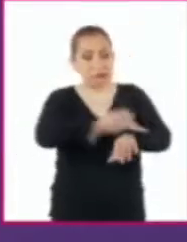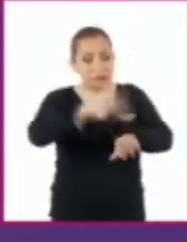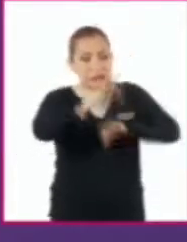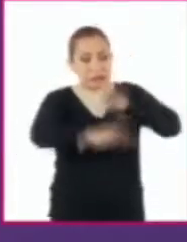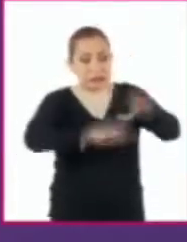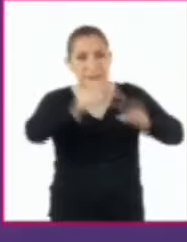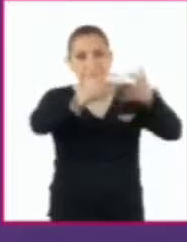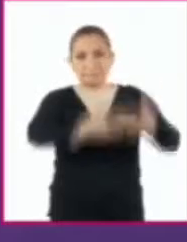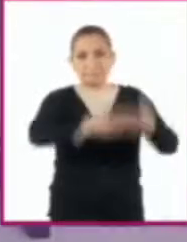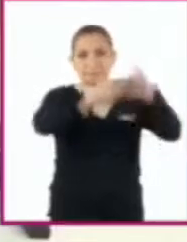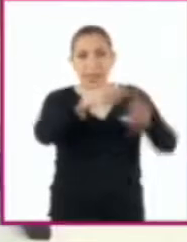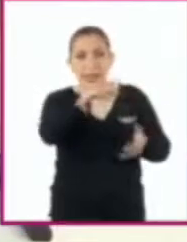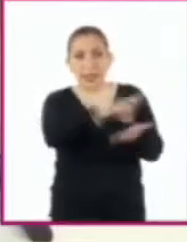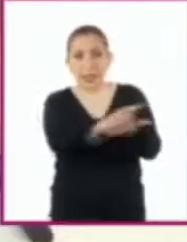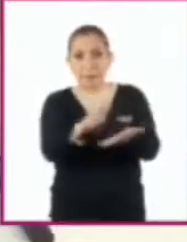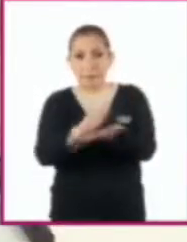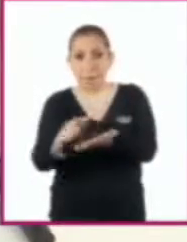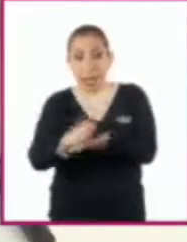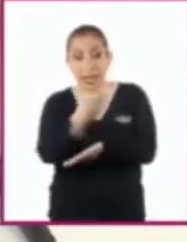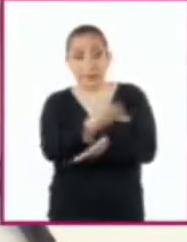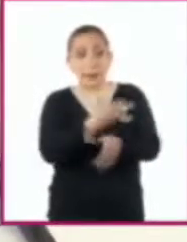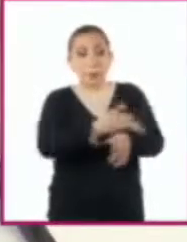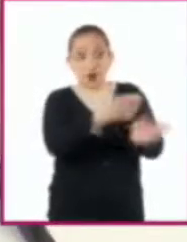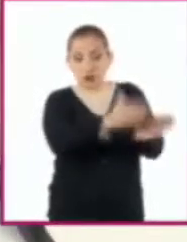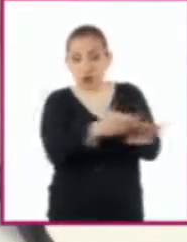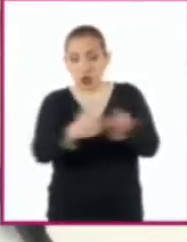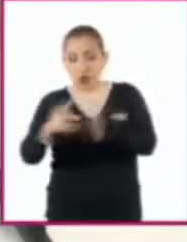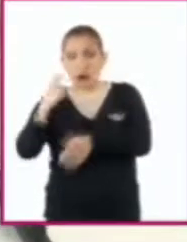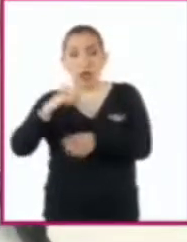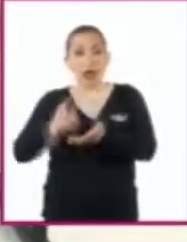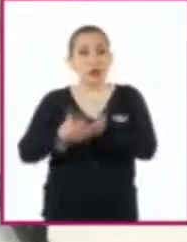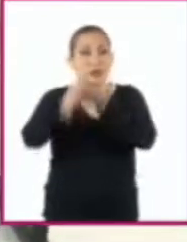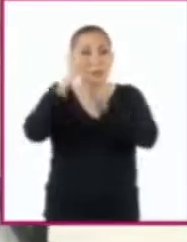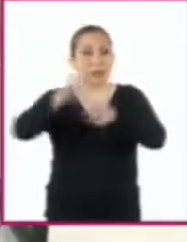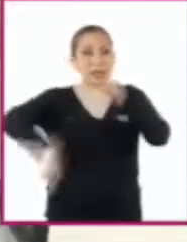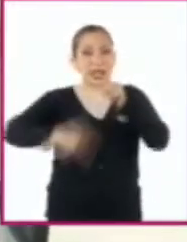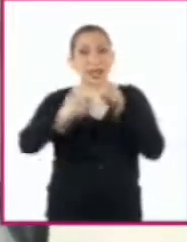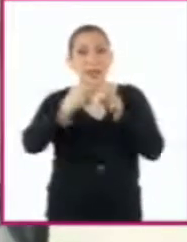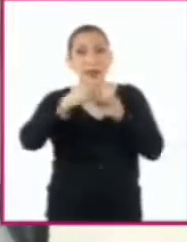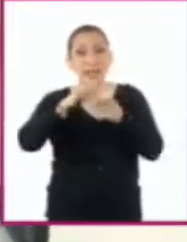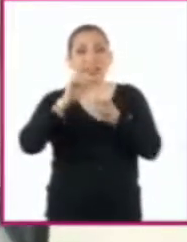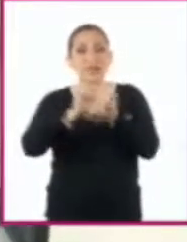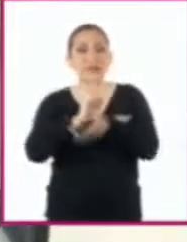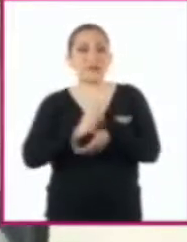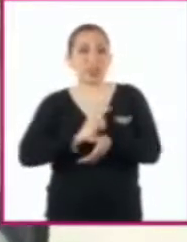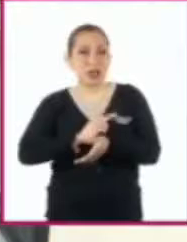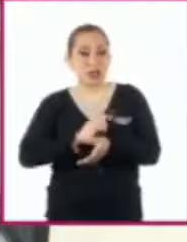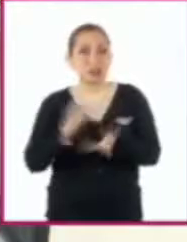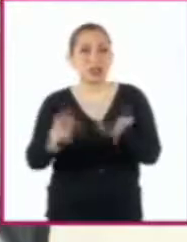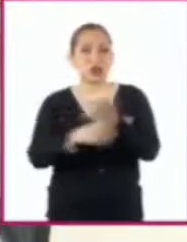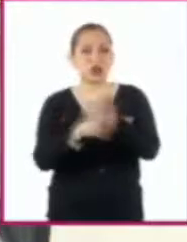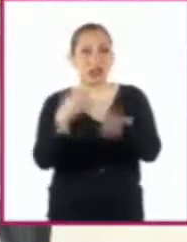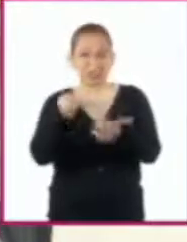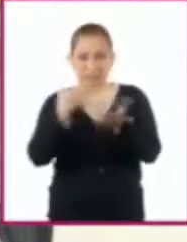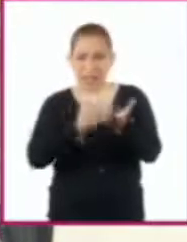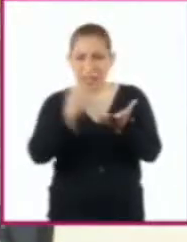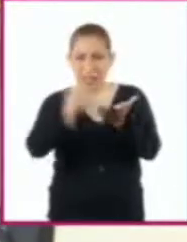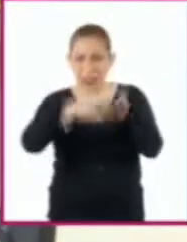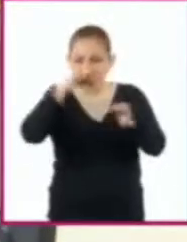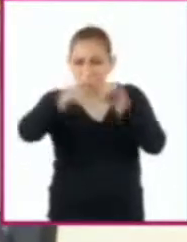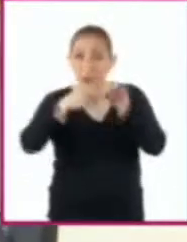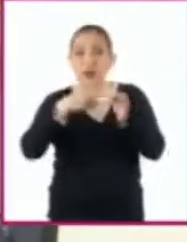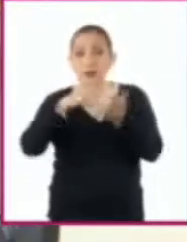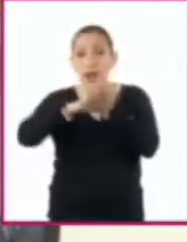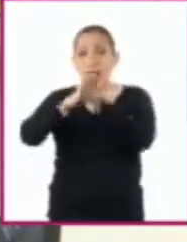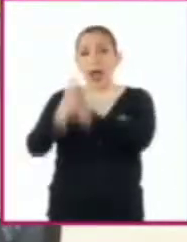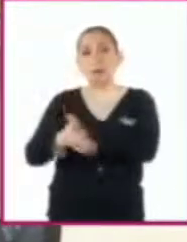en plantas de tratamiento. Ese proceso permitirá la eliminación de gérmenes, virus y materia sólida para ser utilizados